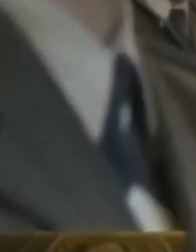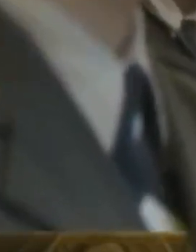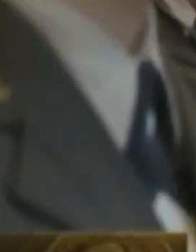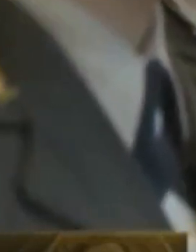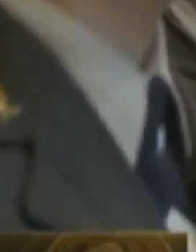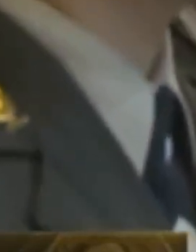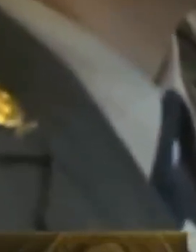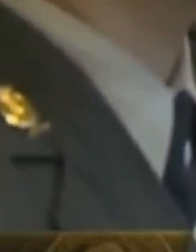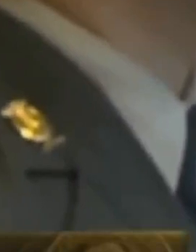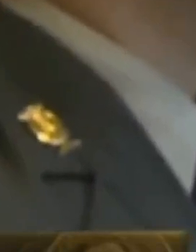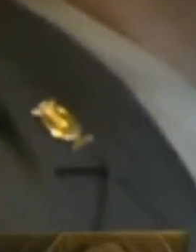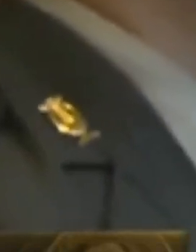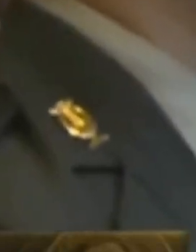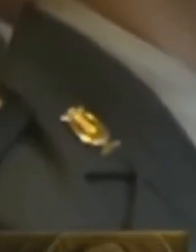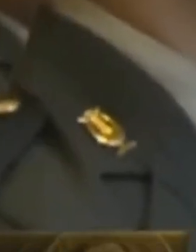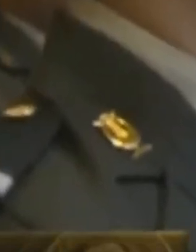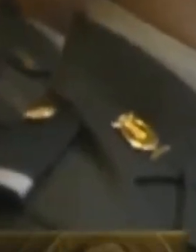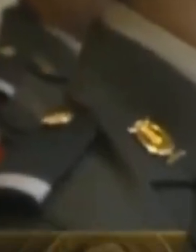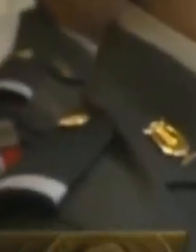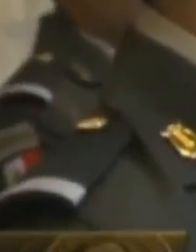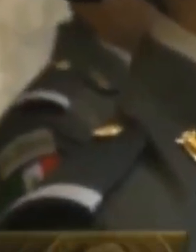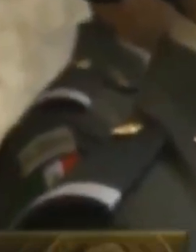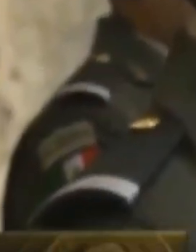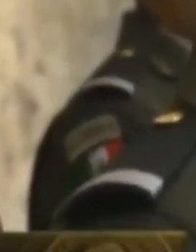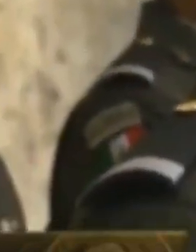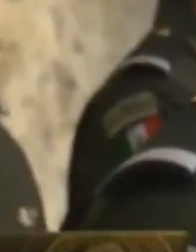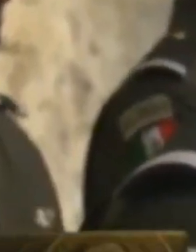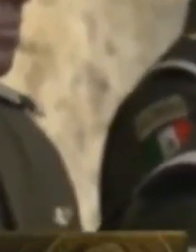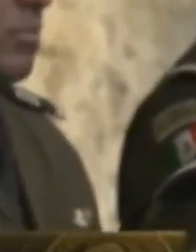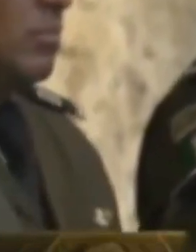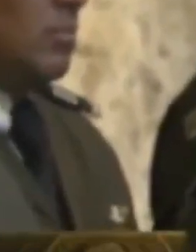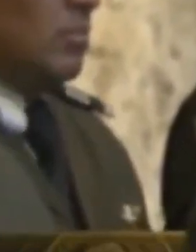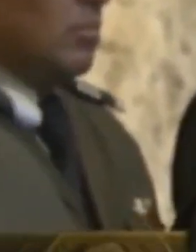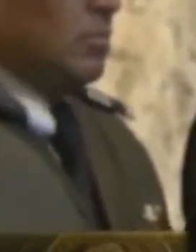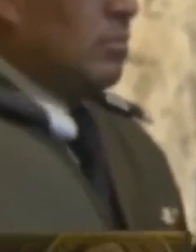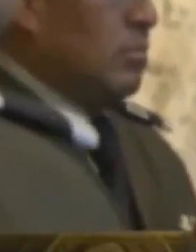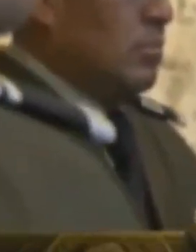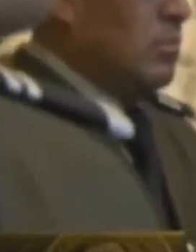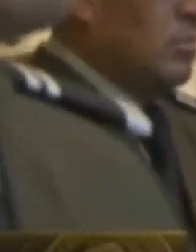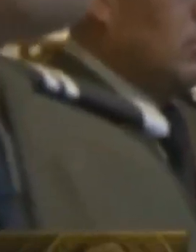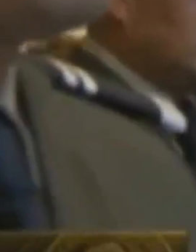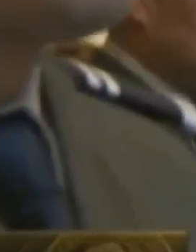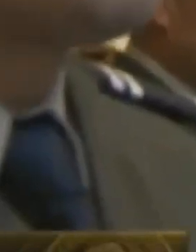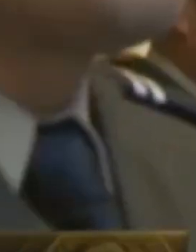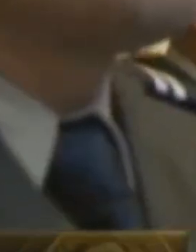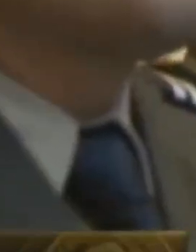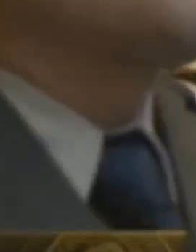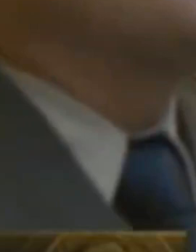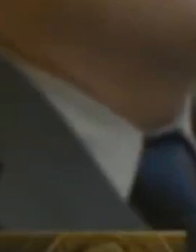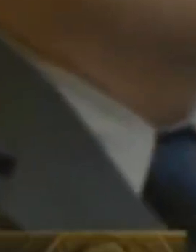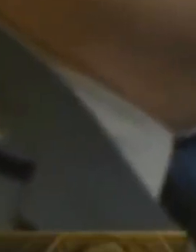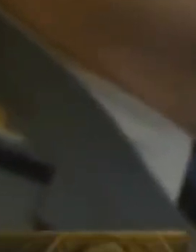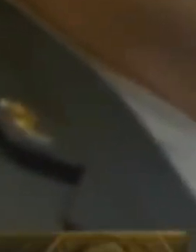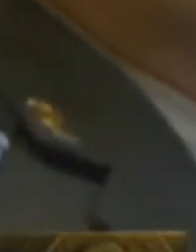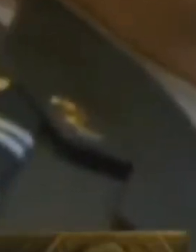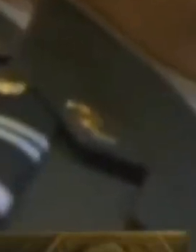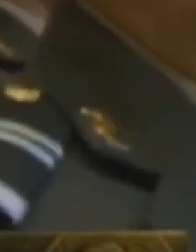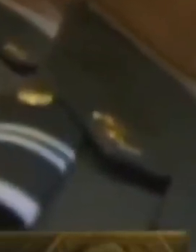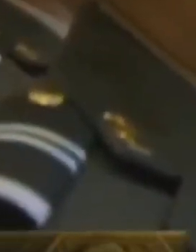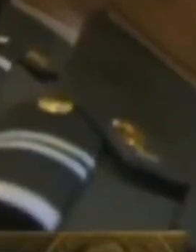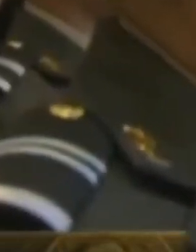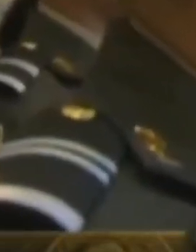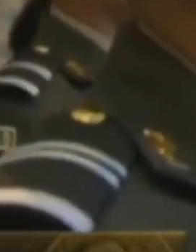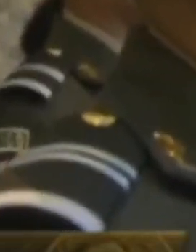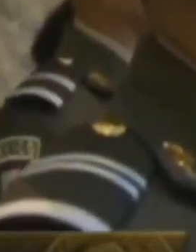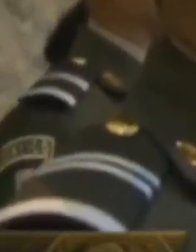nuestra historia como poder legislativo, como integrantes del Poder Legislativo, los senadores de la